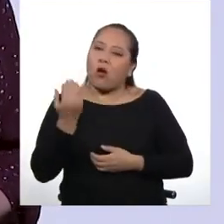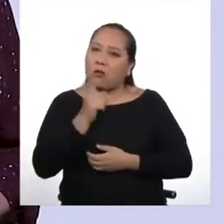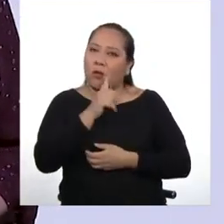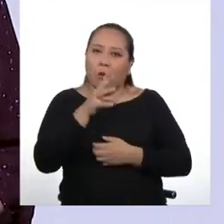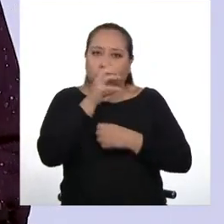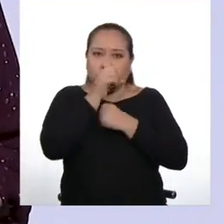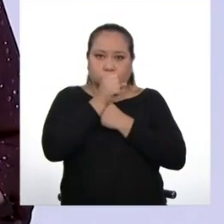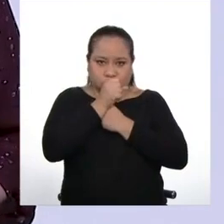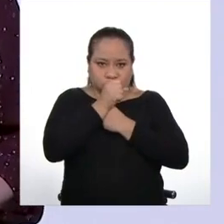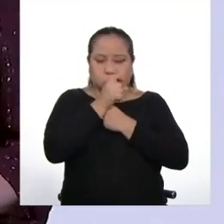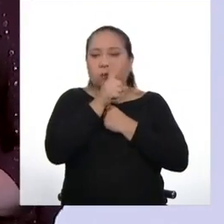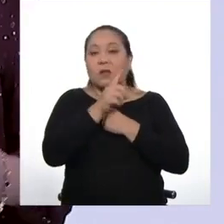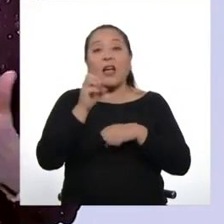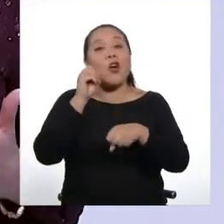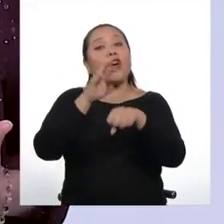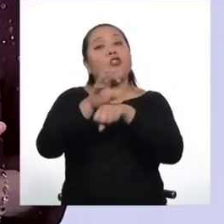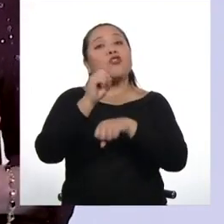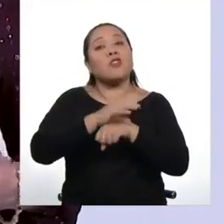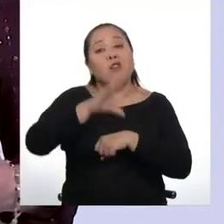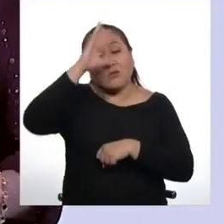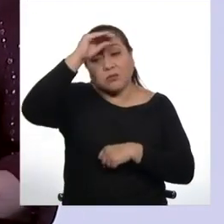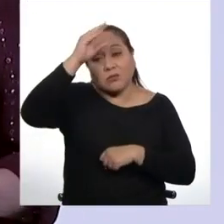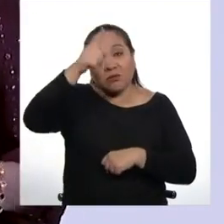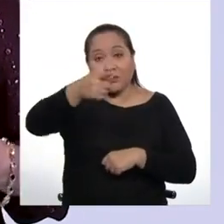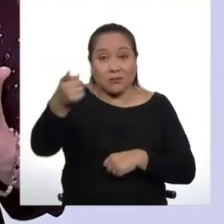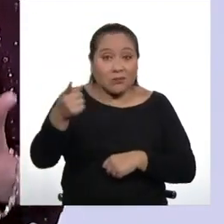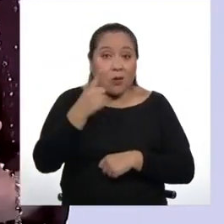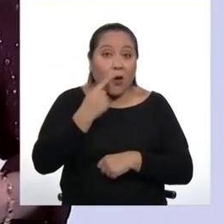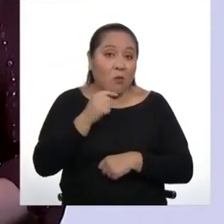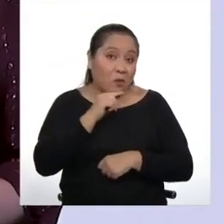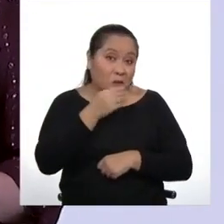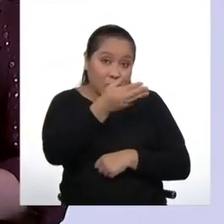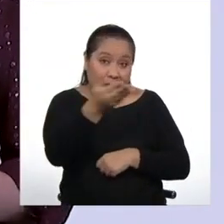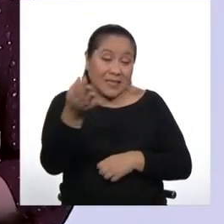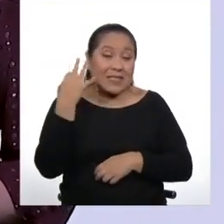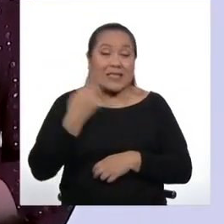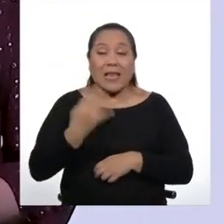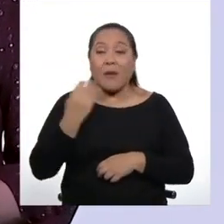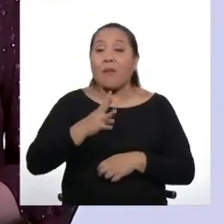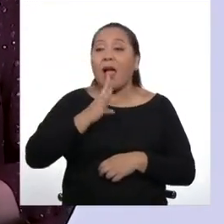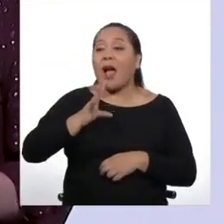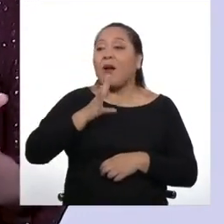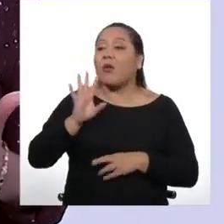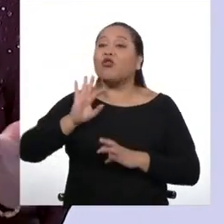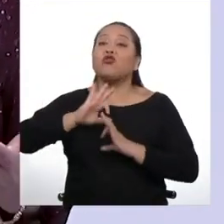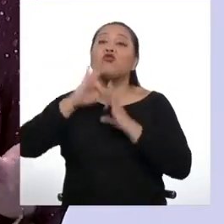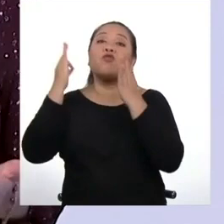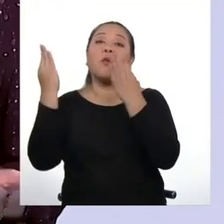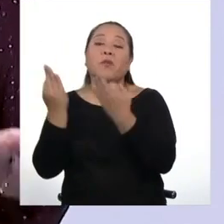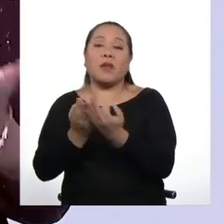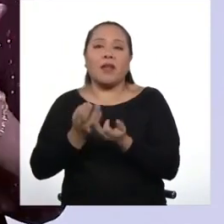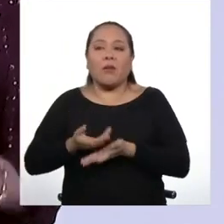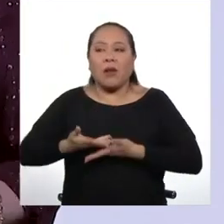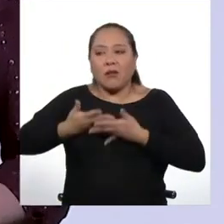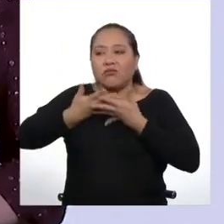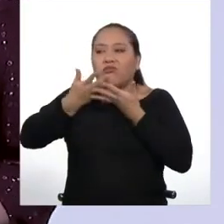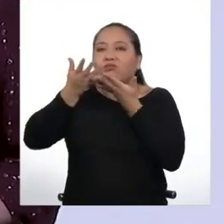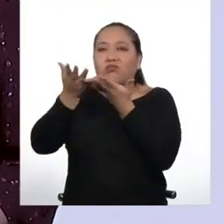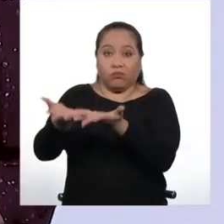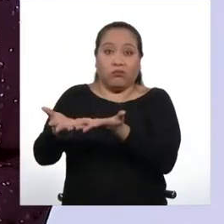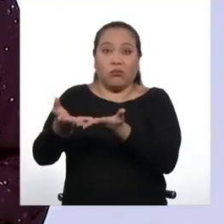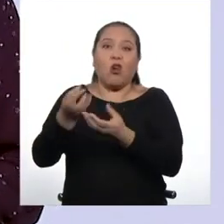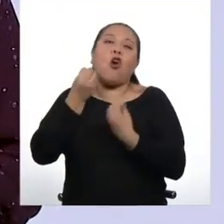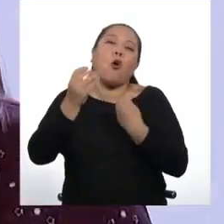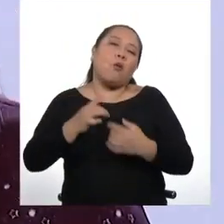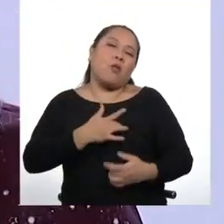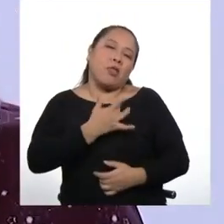Les recomiendo a las chicas y chicos en casa siempre hablar con sus familiares para expresar cómo se